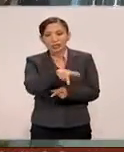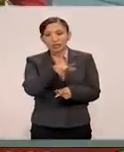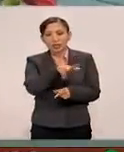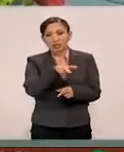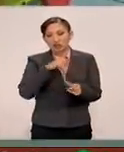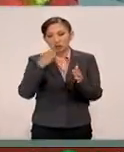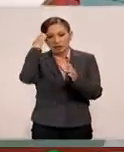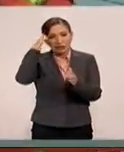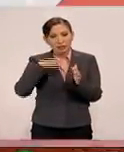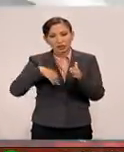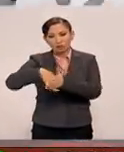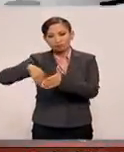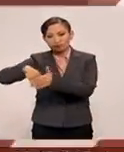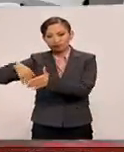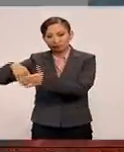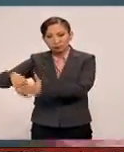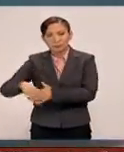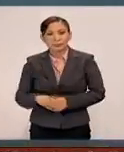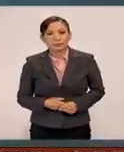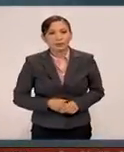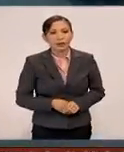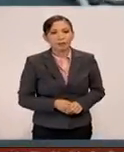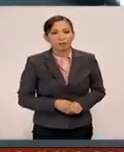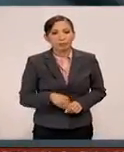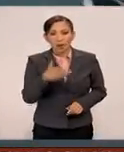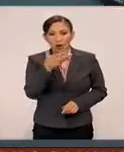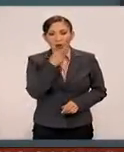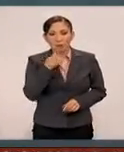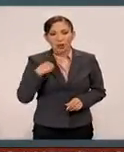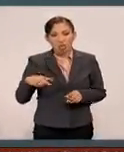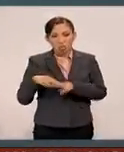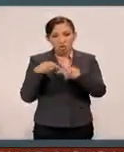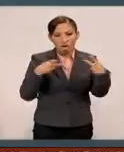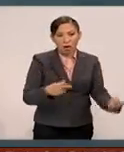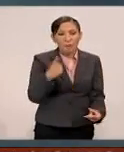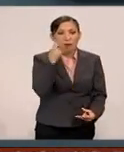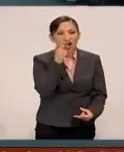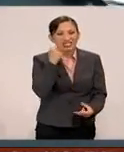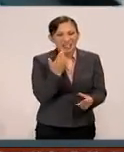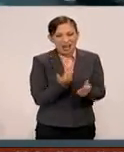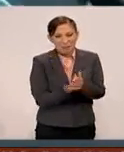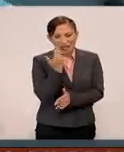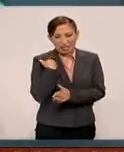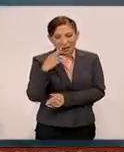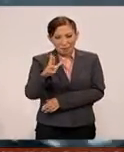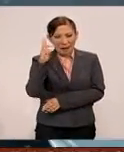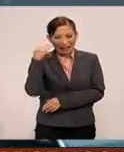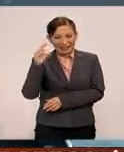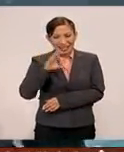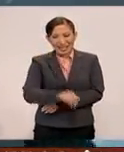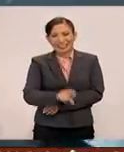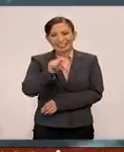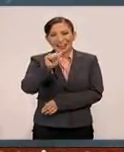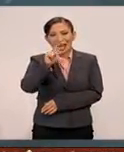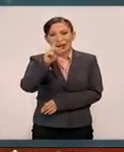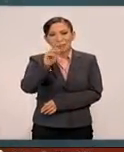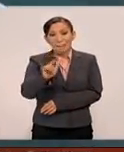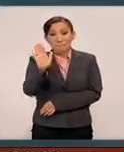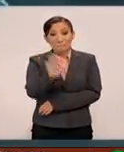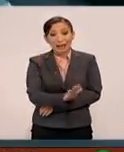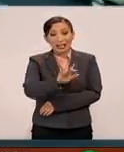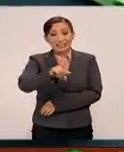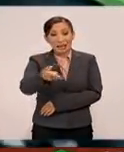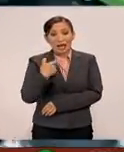18 estaciones. El hombre que arrolló y mató a un policía la mañana de este martes sobre Calzada de Tlalpan al parecer